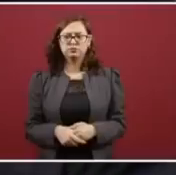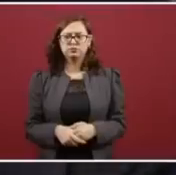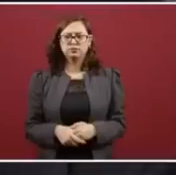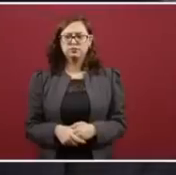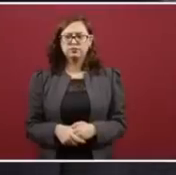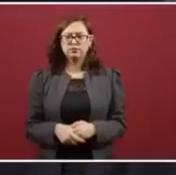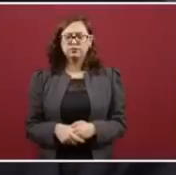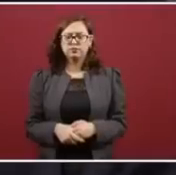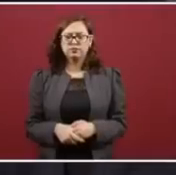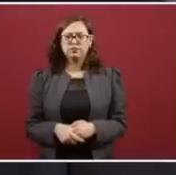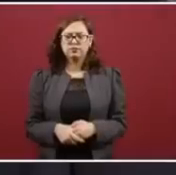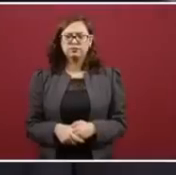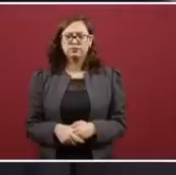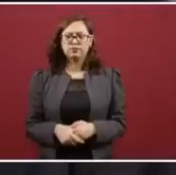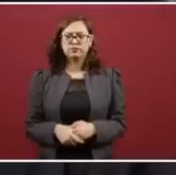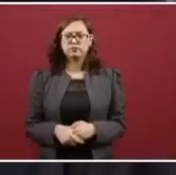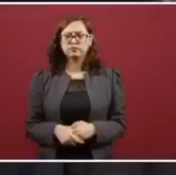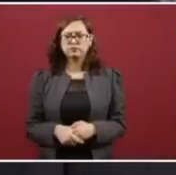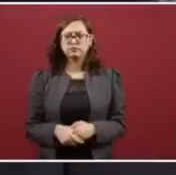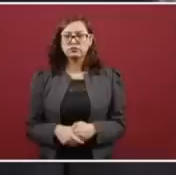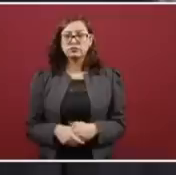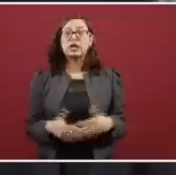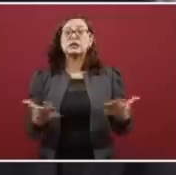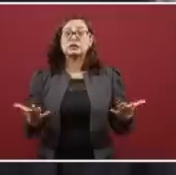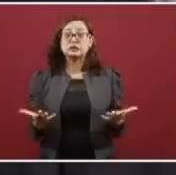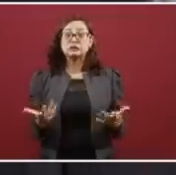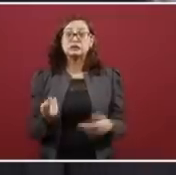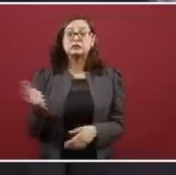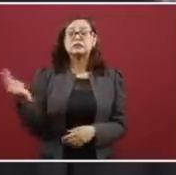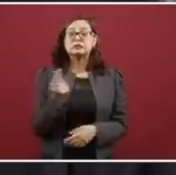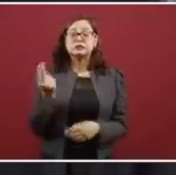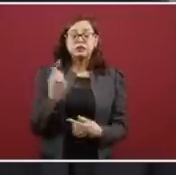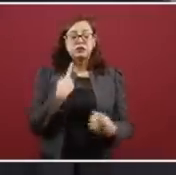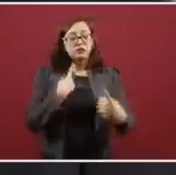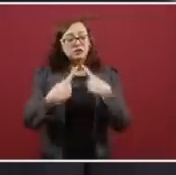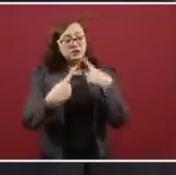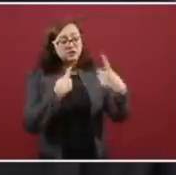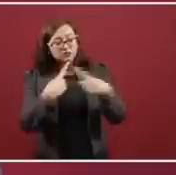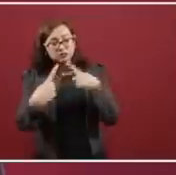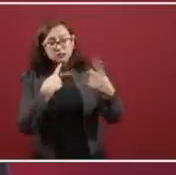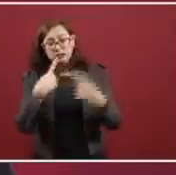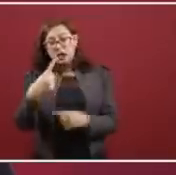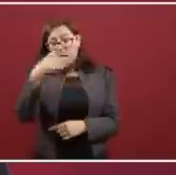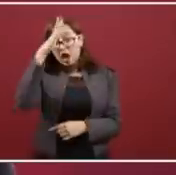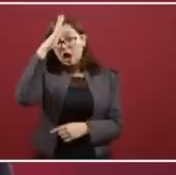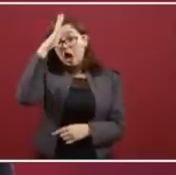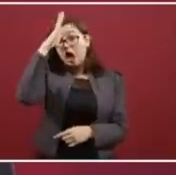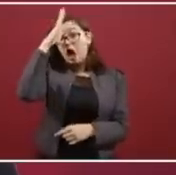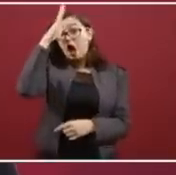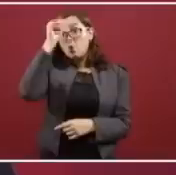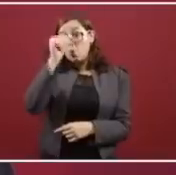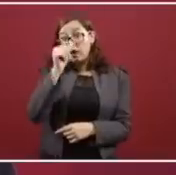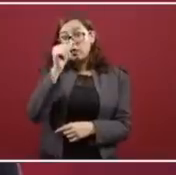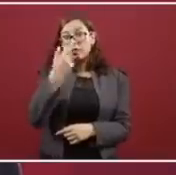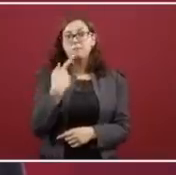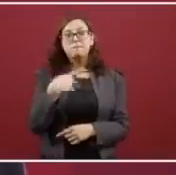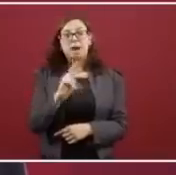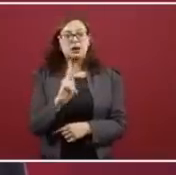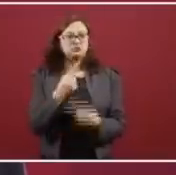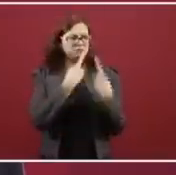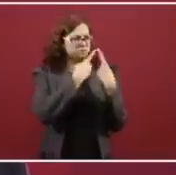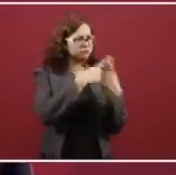y tenemos que ponernos de acuerdo respetando los tonos de acuerdo en la diversidad